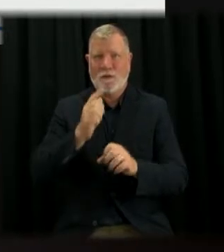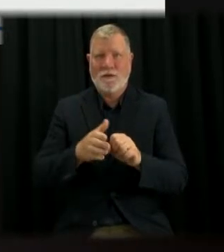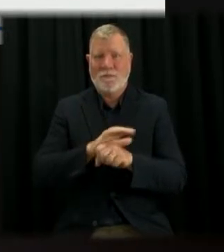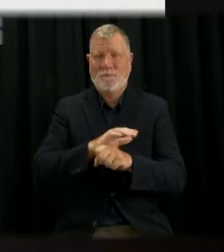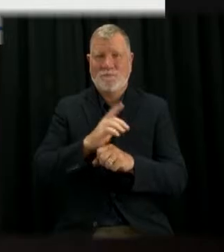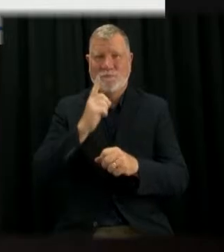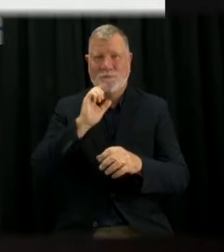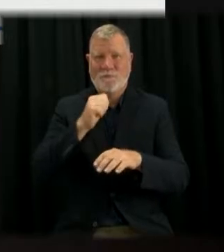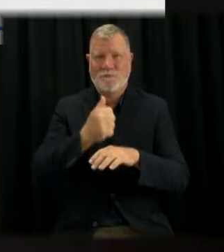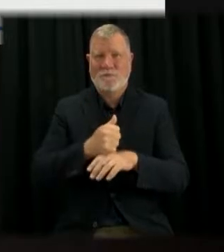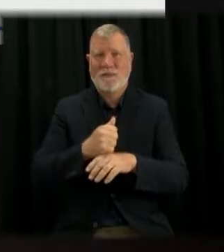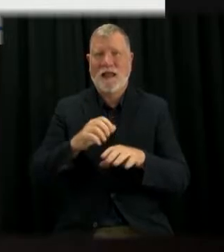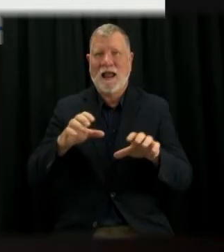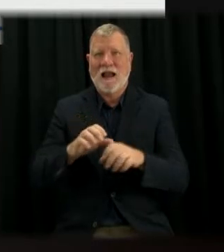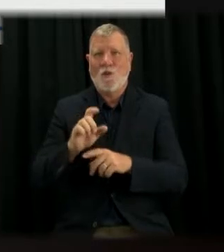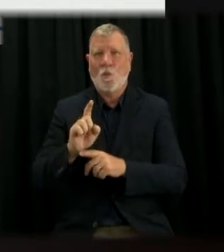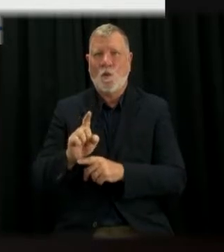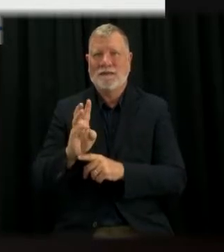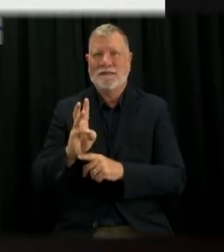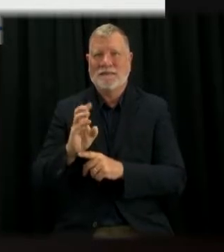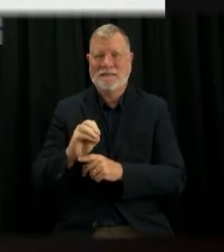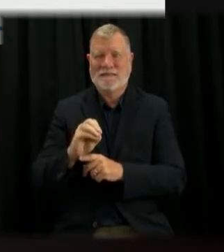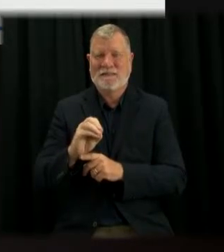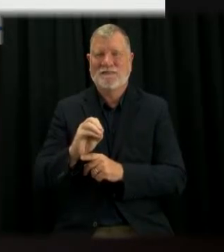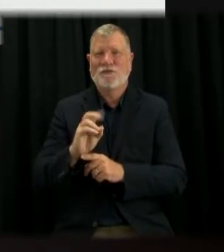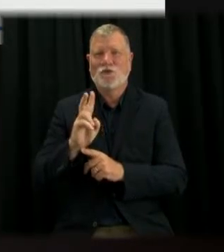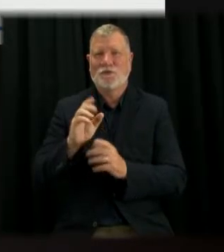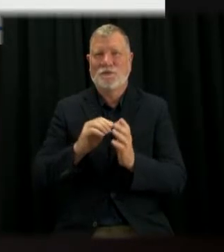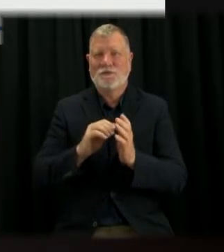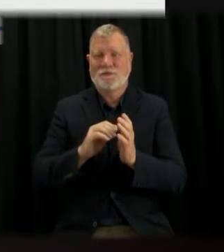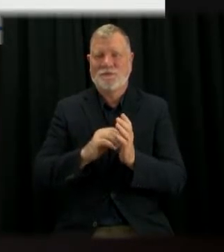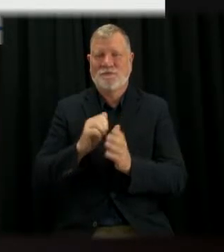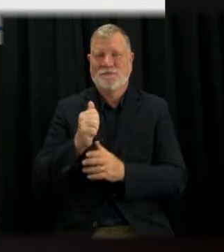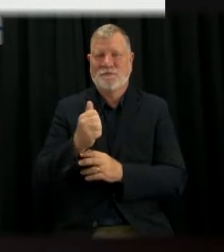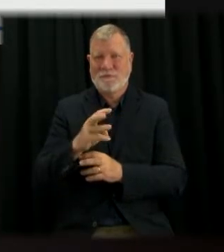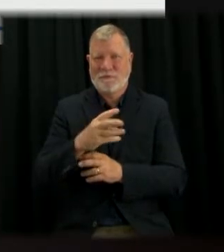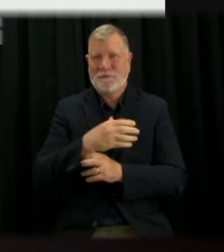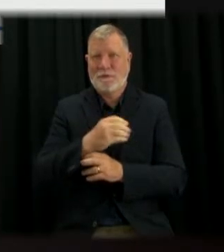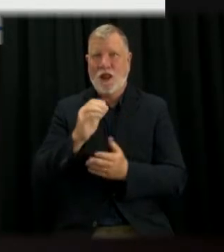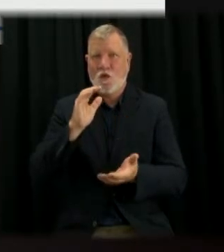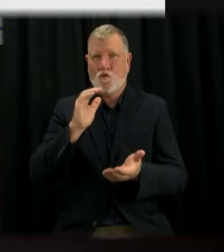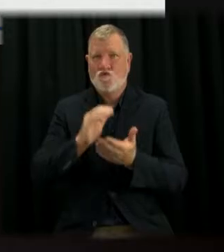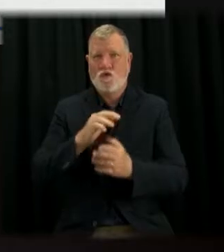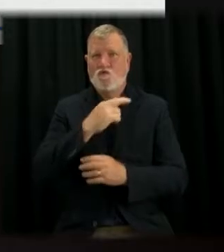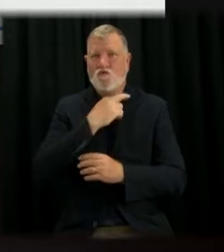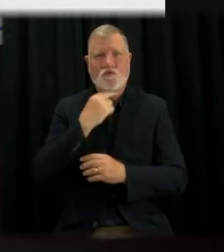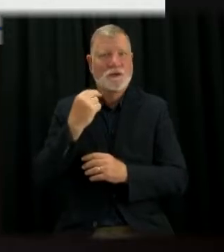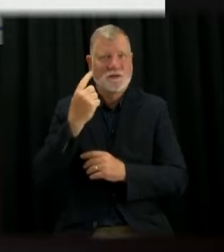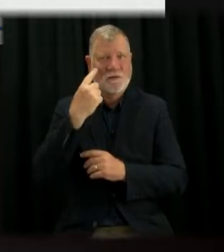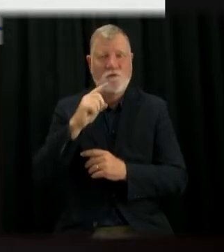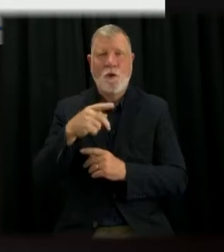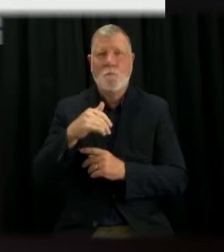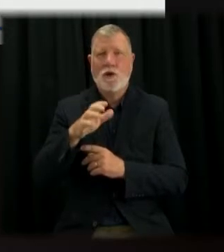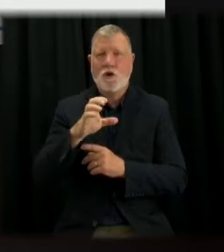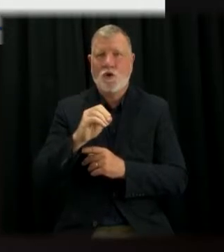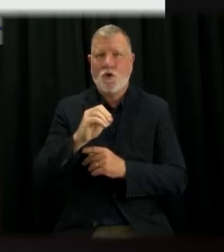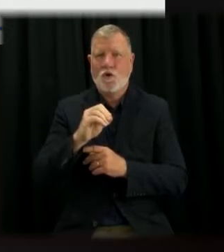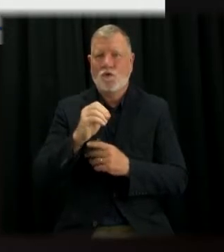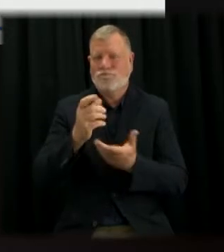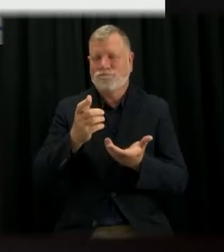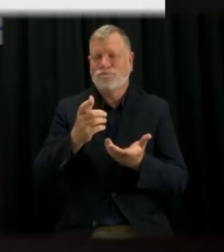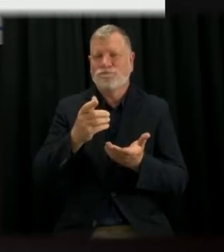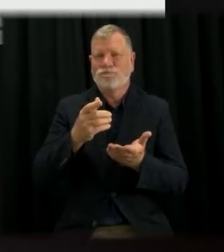ingresos son una implantación de la Ley 160 del 2018 y para reducir el riesgo del potencial de ingresos